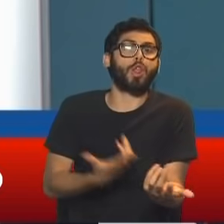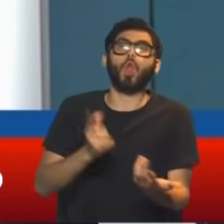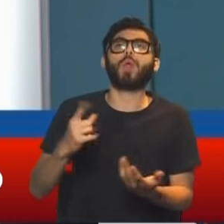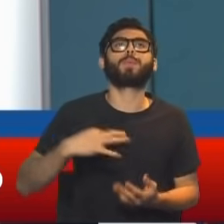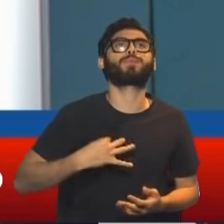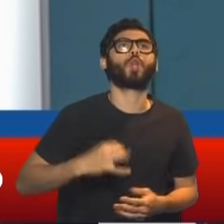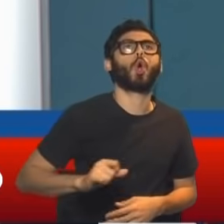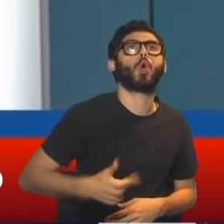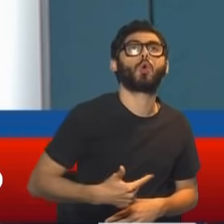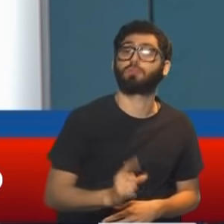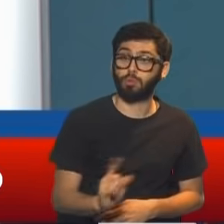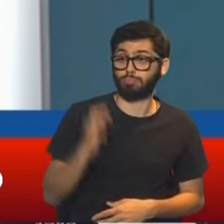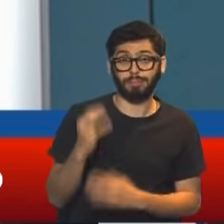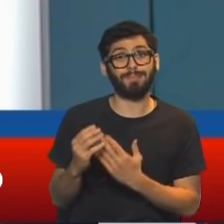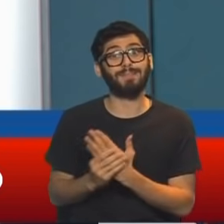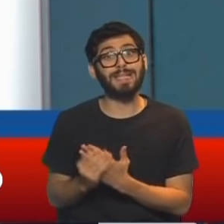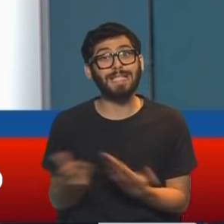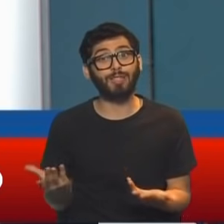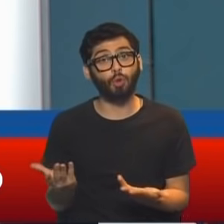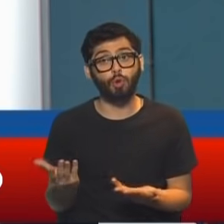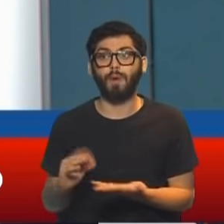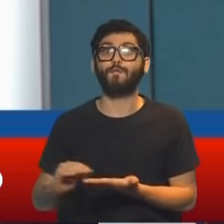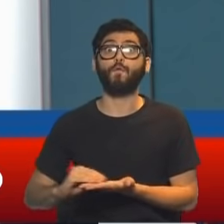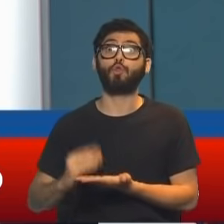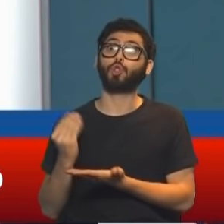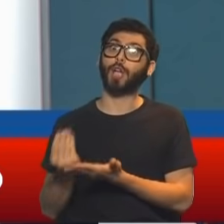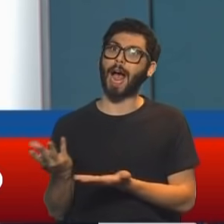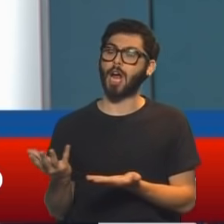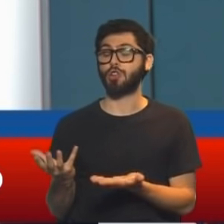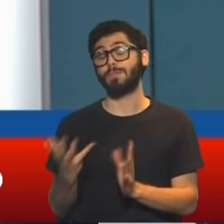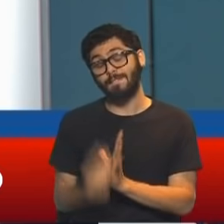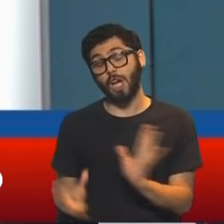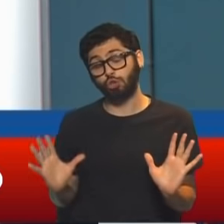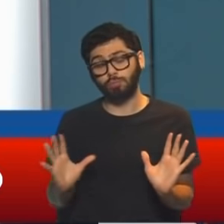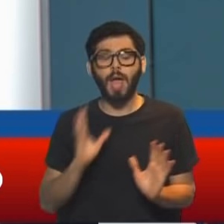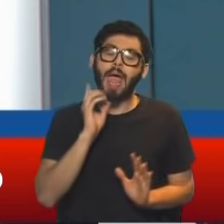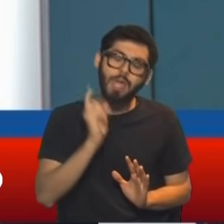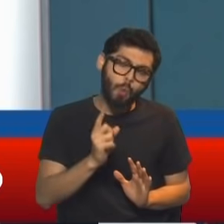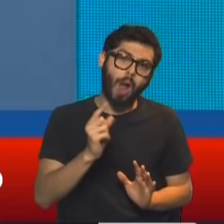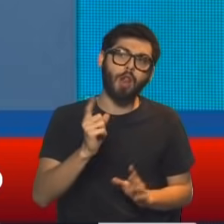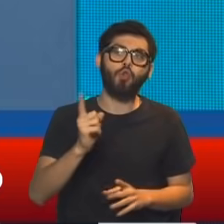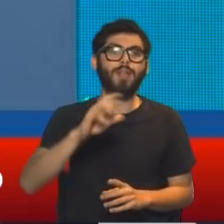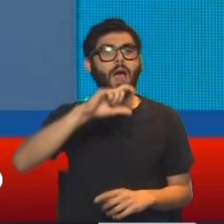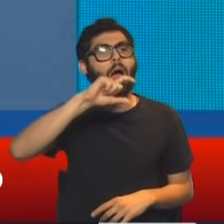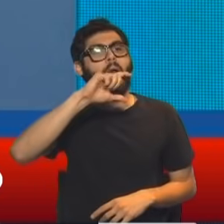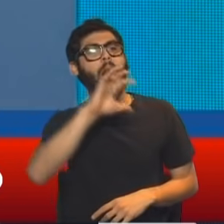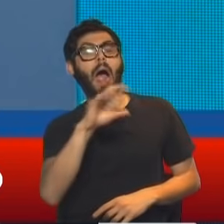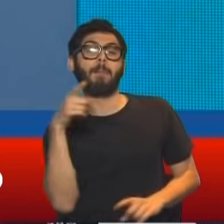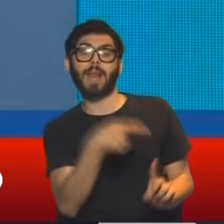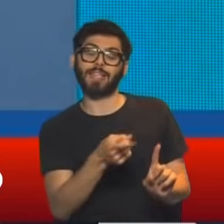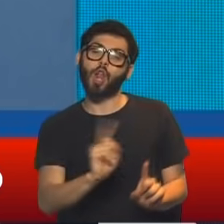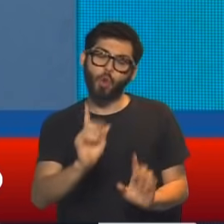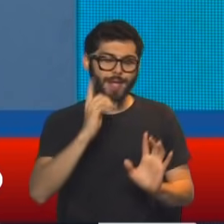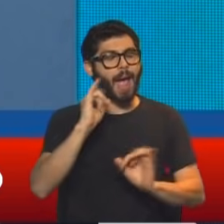más. Es un ministro, es un funcionario. Pero él ya se disculpó. Lo que nosotros no podemos repetir es que fue una amenaza en lo personal, como si, porque